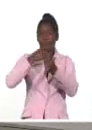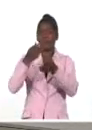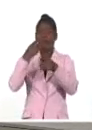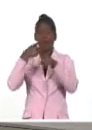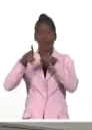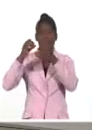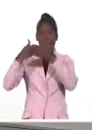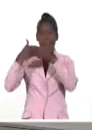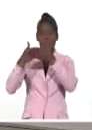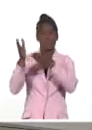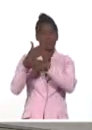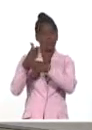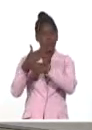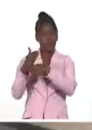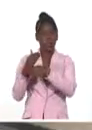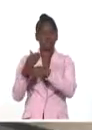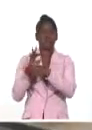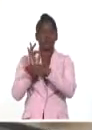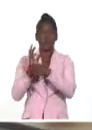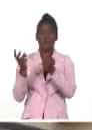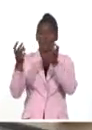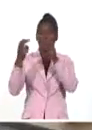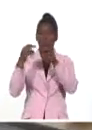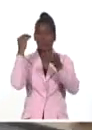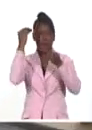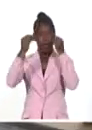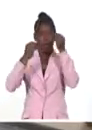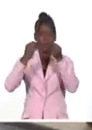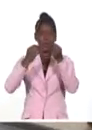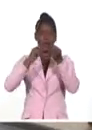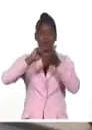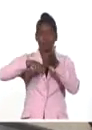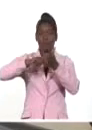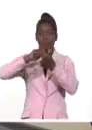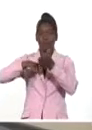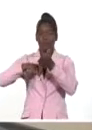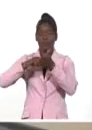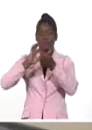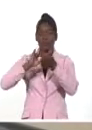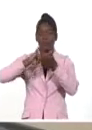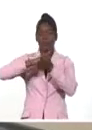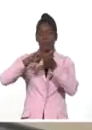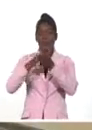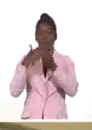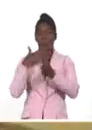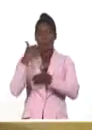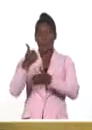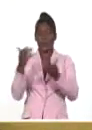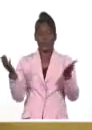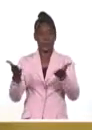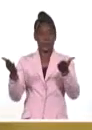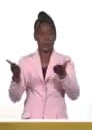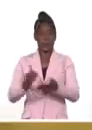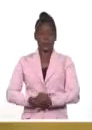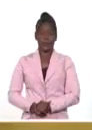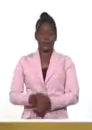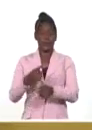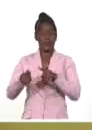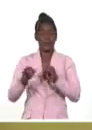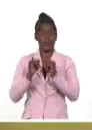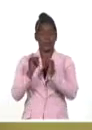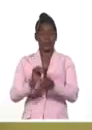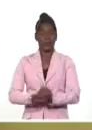Gempil y nuevos emprendedores. Del Fondo Cubano de Bienes Culturales se exhiben cerca de 10 creadores. Y en otras noticias,